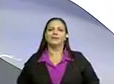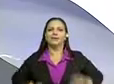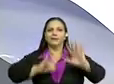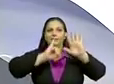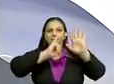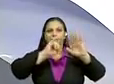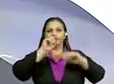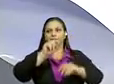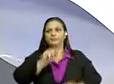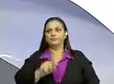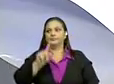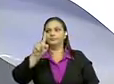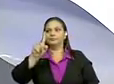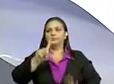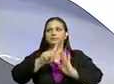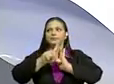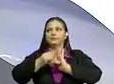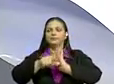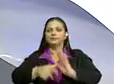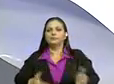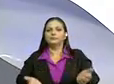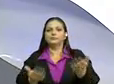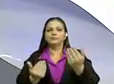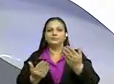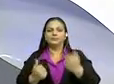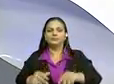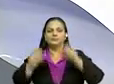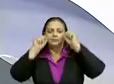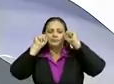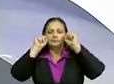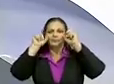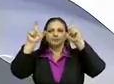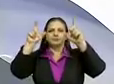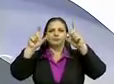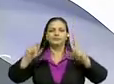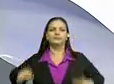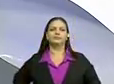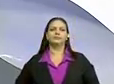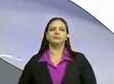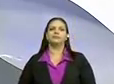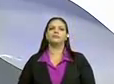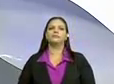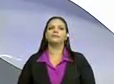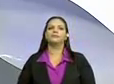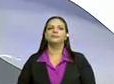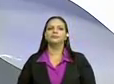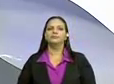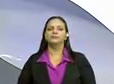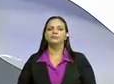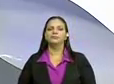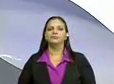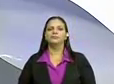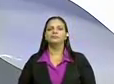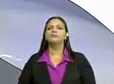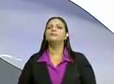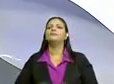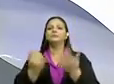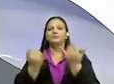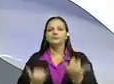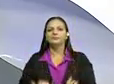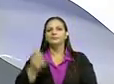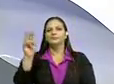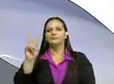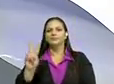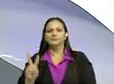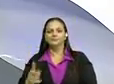6 con 1, 6 con 1, 6 con 1. ¡Vamos, Pacharaco ocioso! ¡Levántate, cuerpo, vamos! Que hoy es viernes y el cuerpo rico